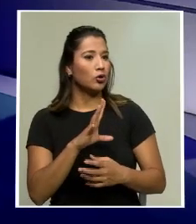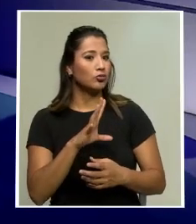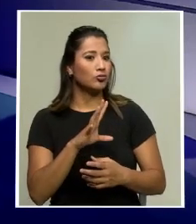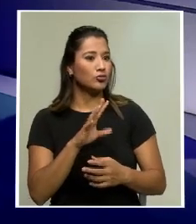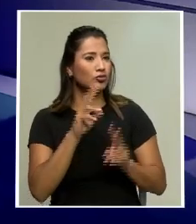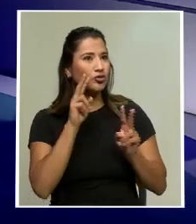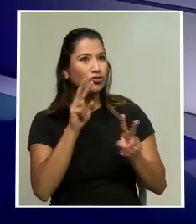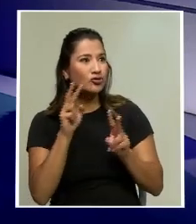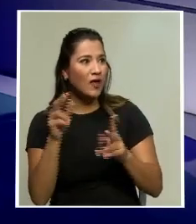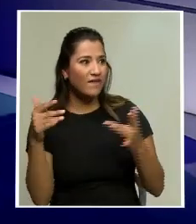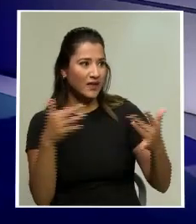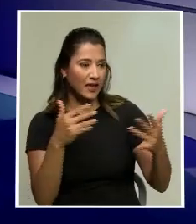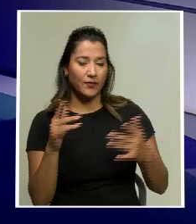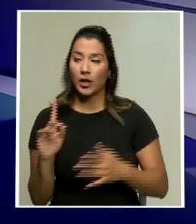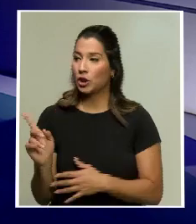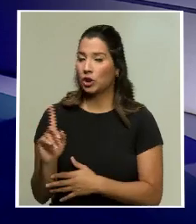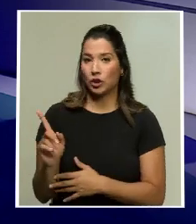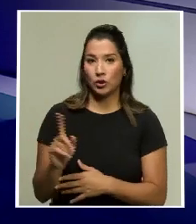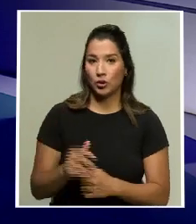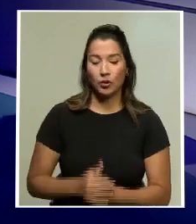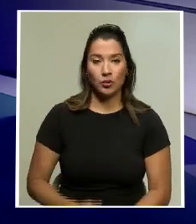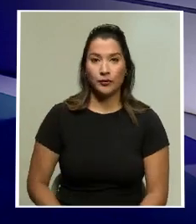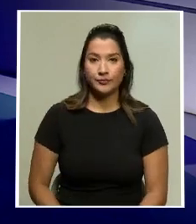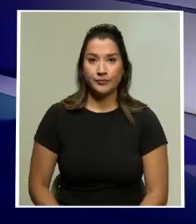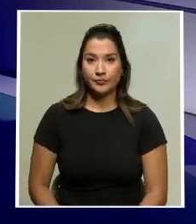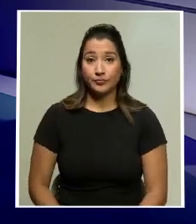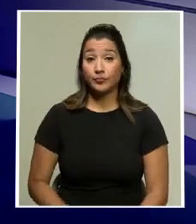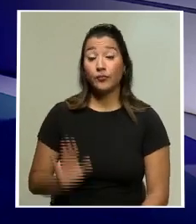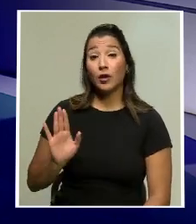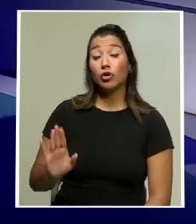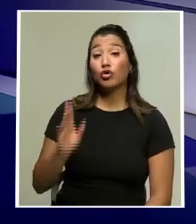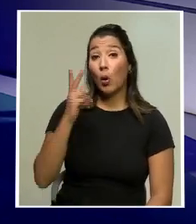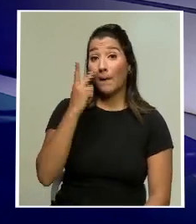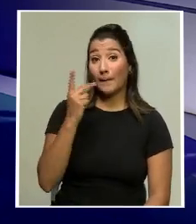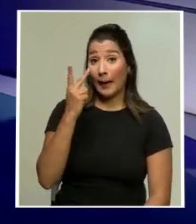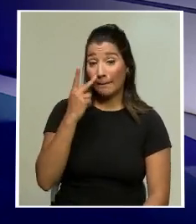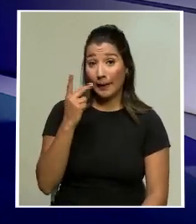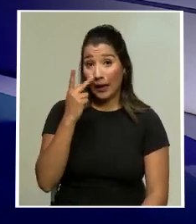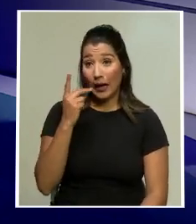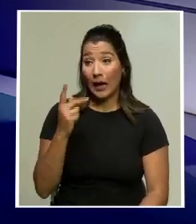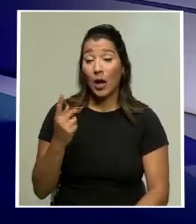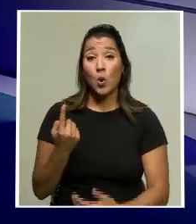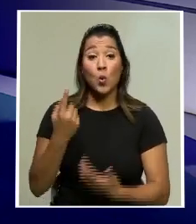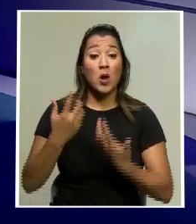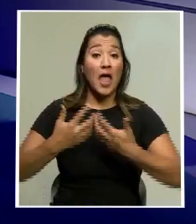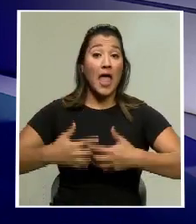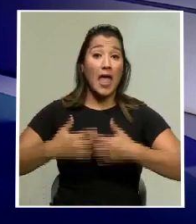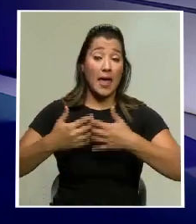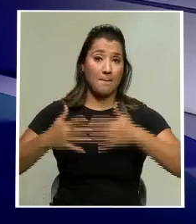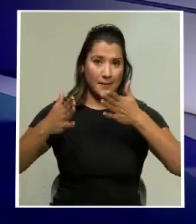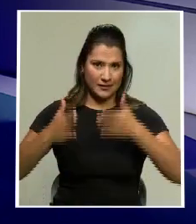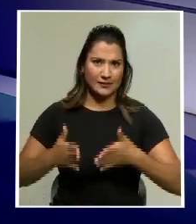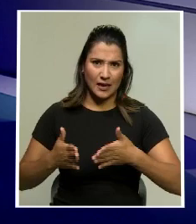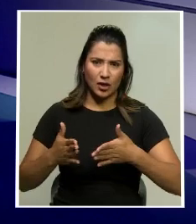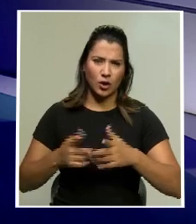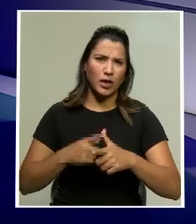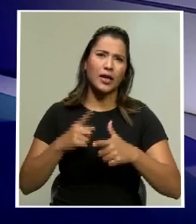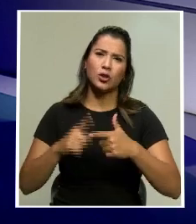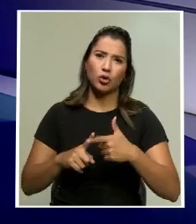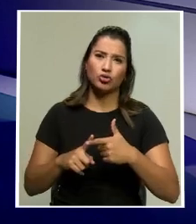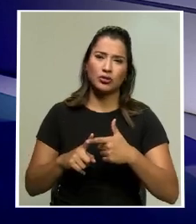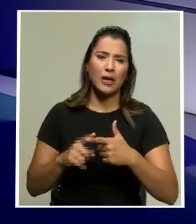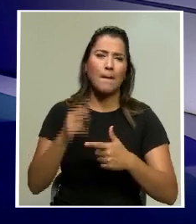guerra. Su padre, un acaudalado empresario, por supuesto, lo protegía de